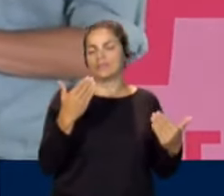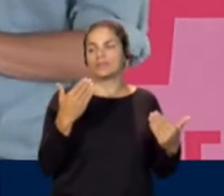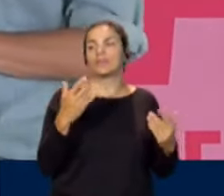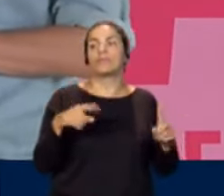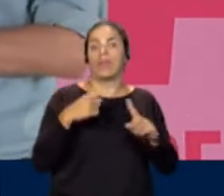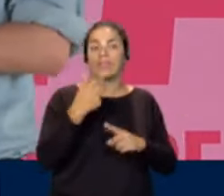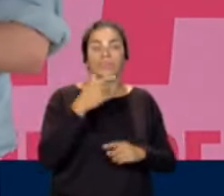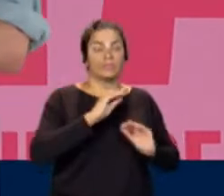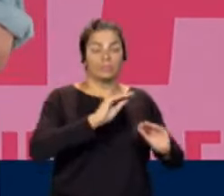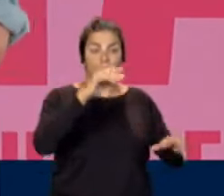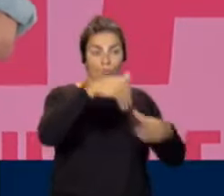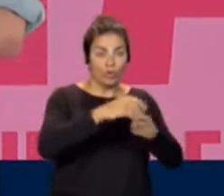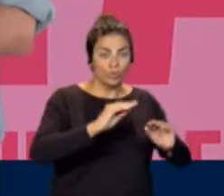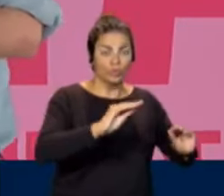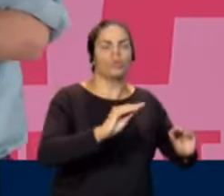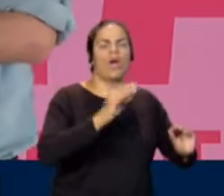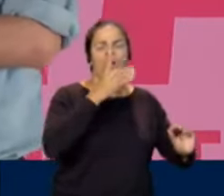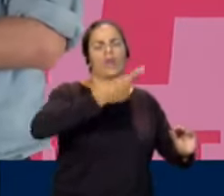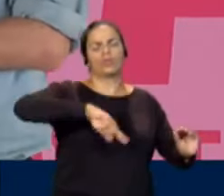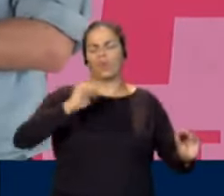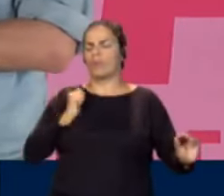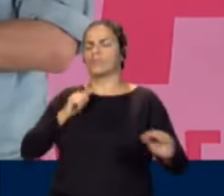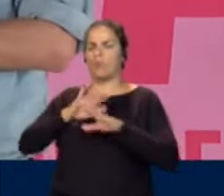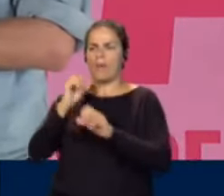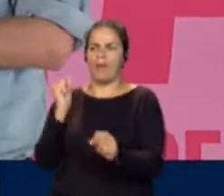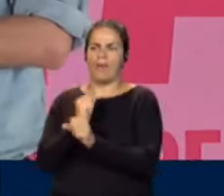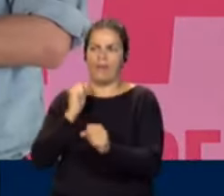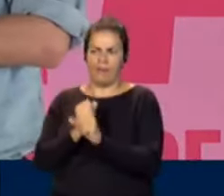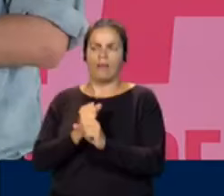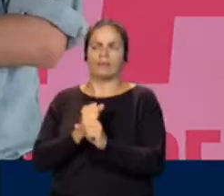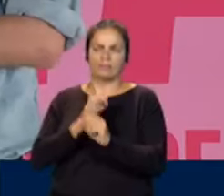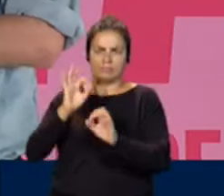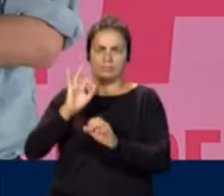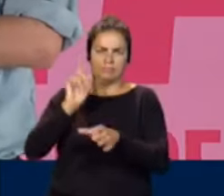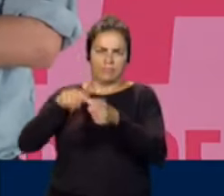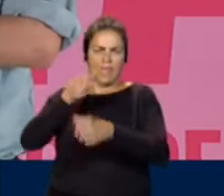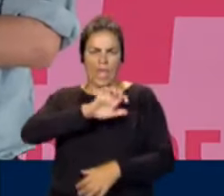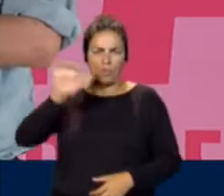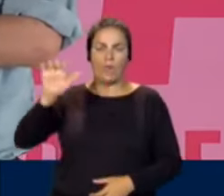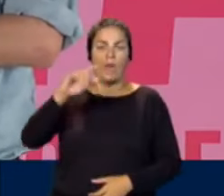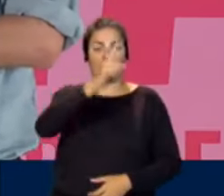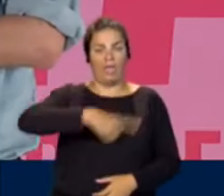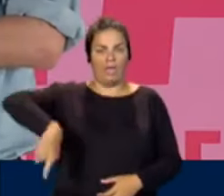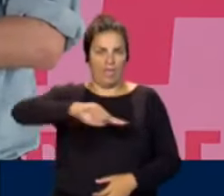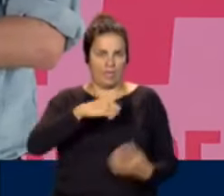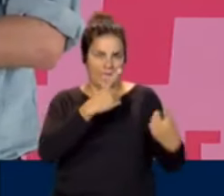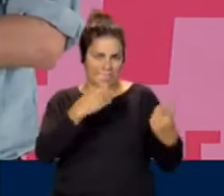ese voto va a ir para trabajar en ese proyecto de futuro de la Europa que ellas y ellos